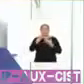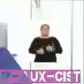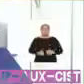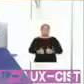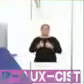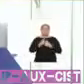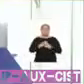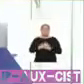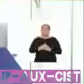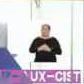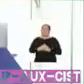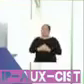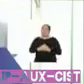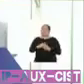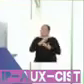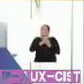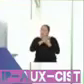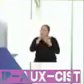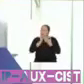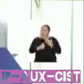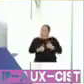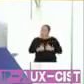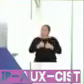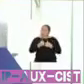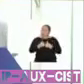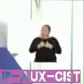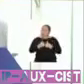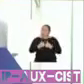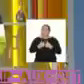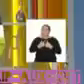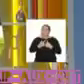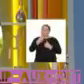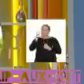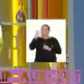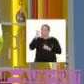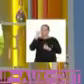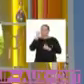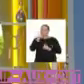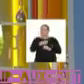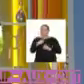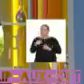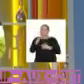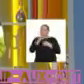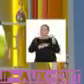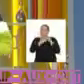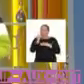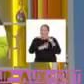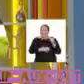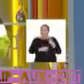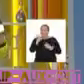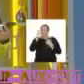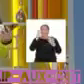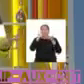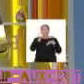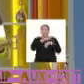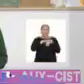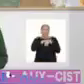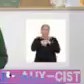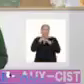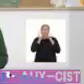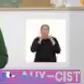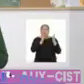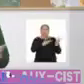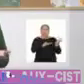de vida. ¿Proyecto de vida suena a algo que se tiene que construir? Justo iba a decir eso, que suena a una especie de plan